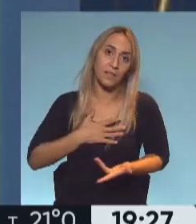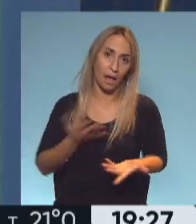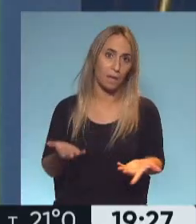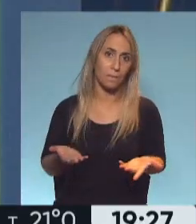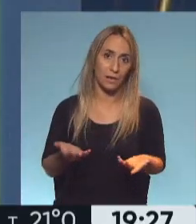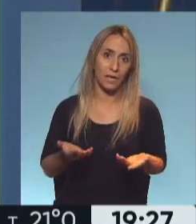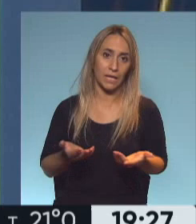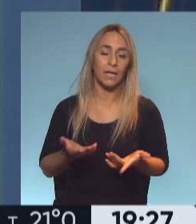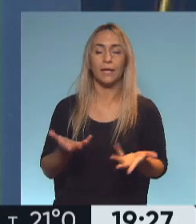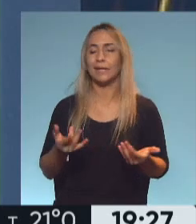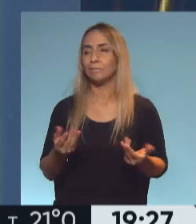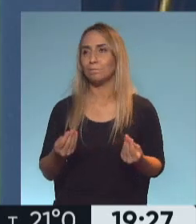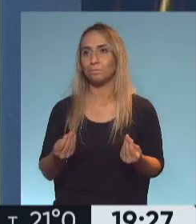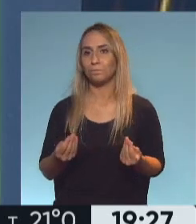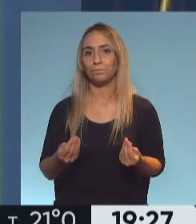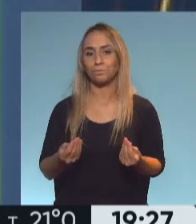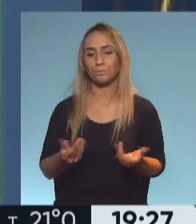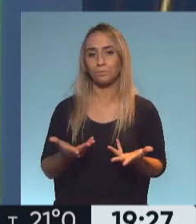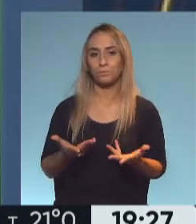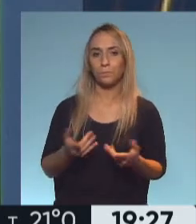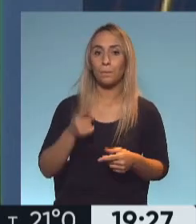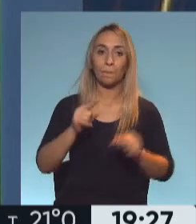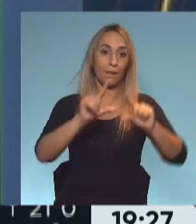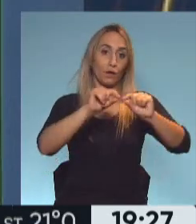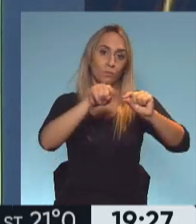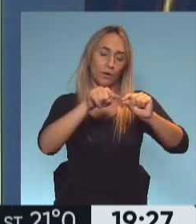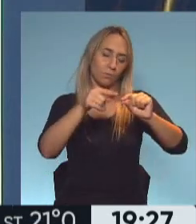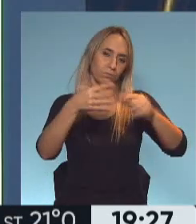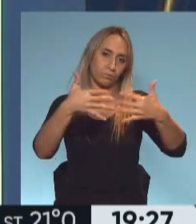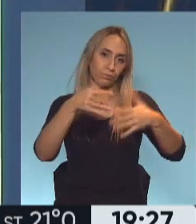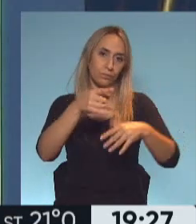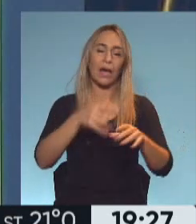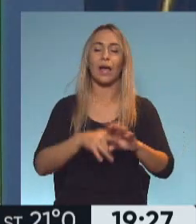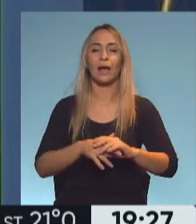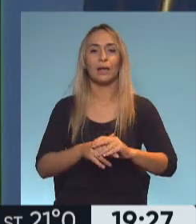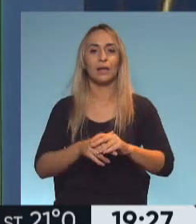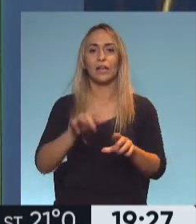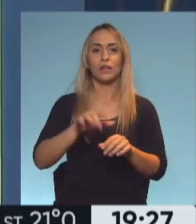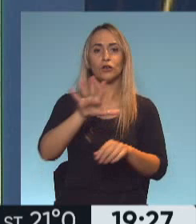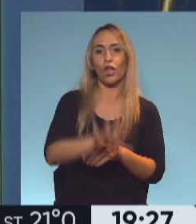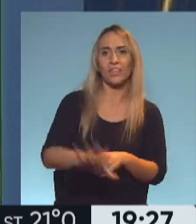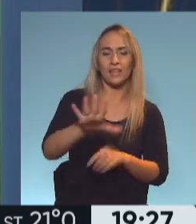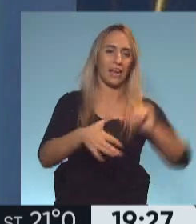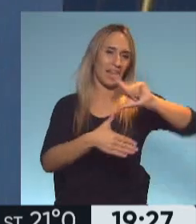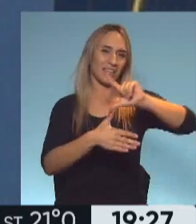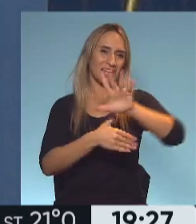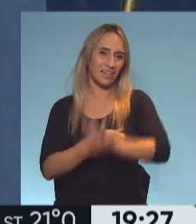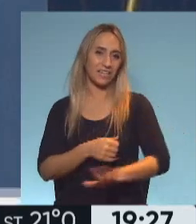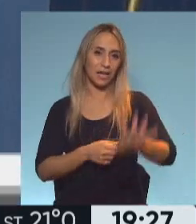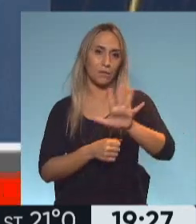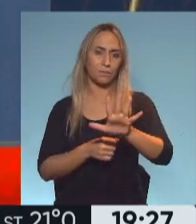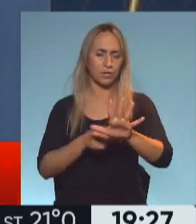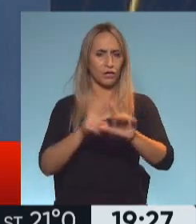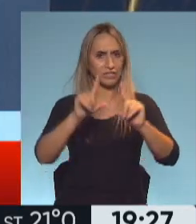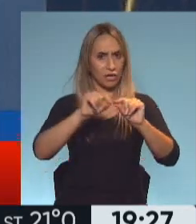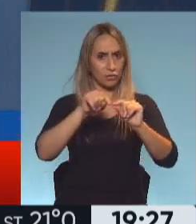no solamente es una referencia para tantas cosas en el continente, en la región, sino que está por